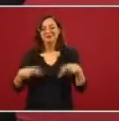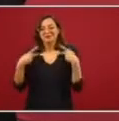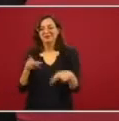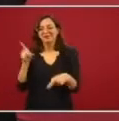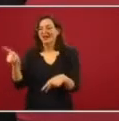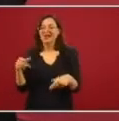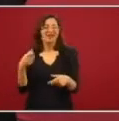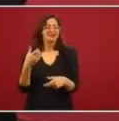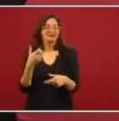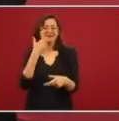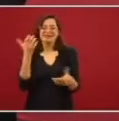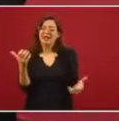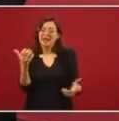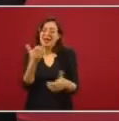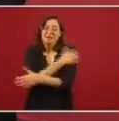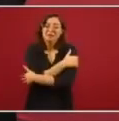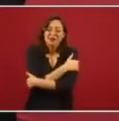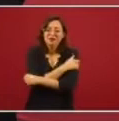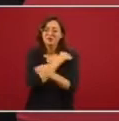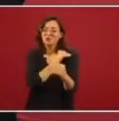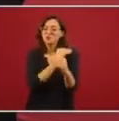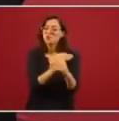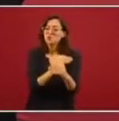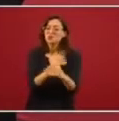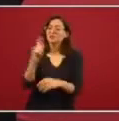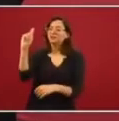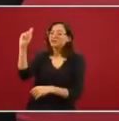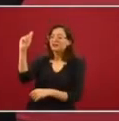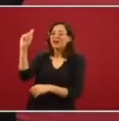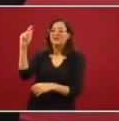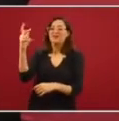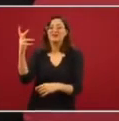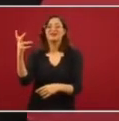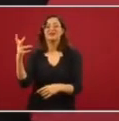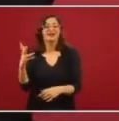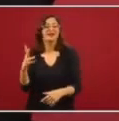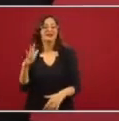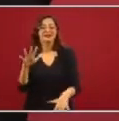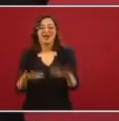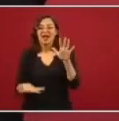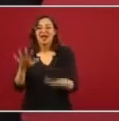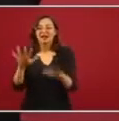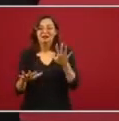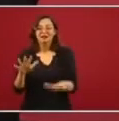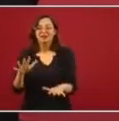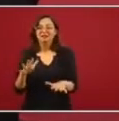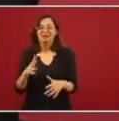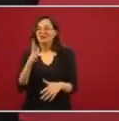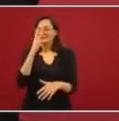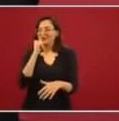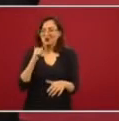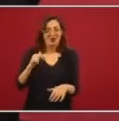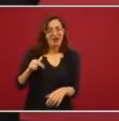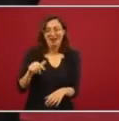a abrazarlo y besarlo a tomársela self y éste a veces hasta él tiene que retrasar el camino de sus